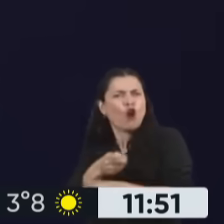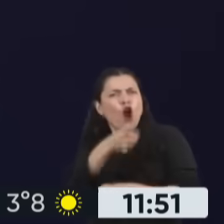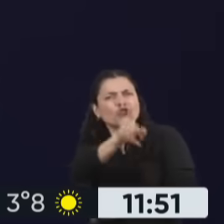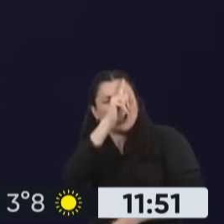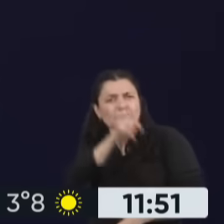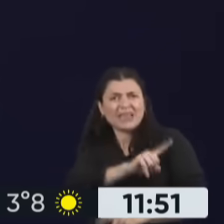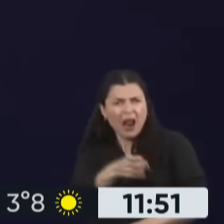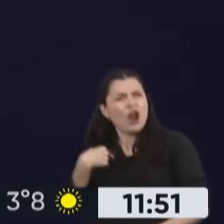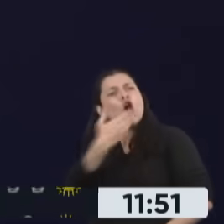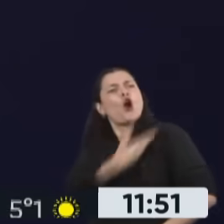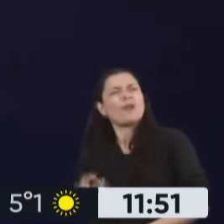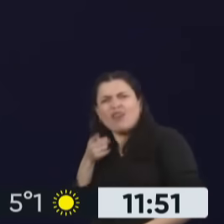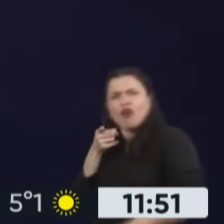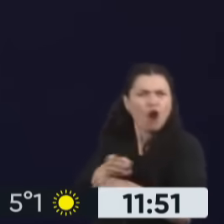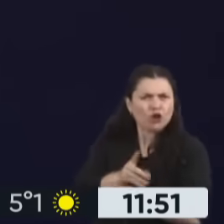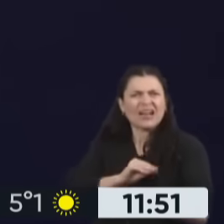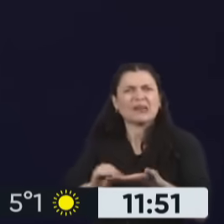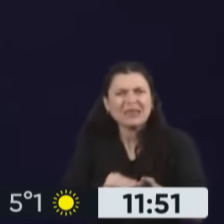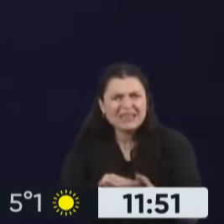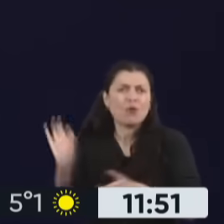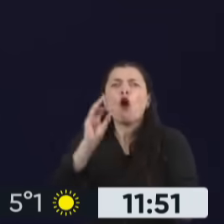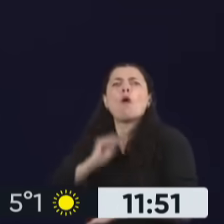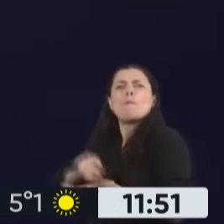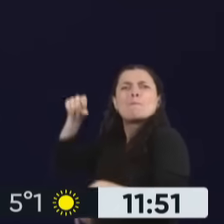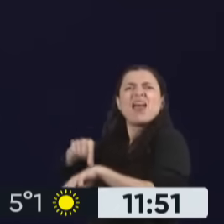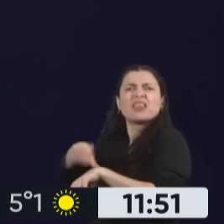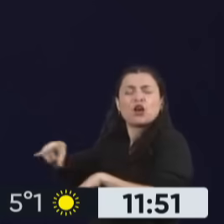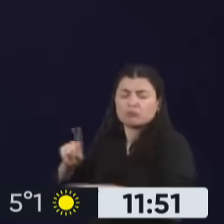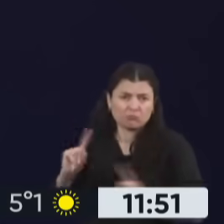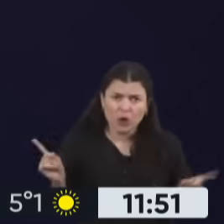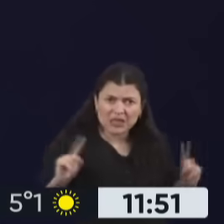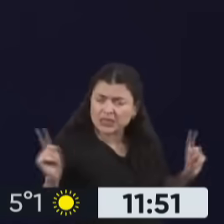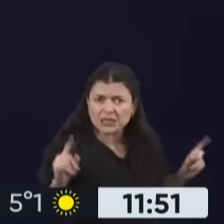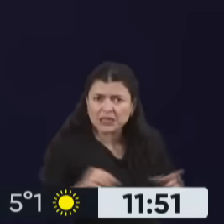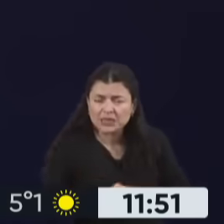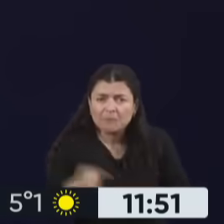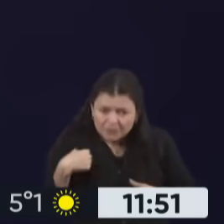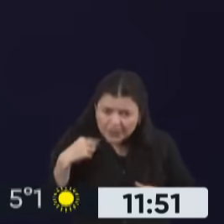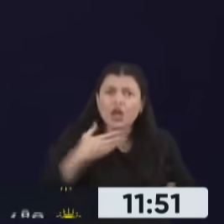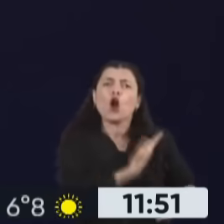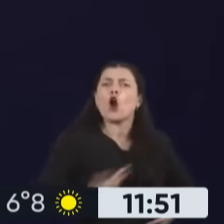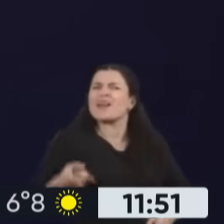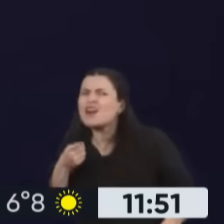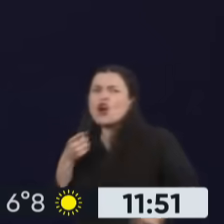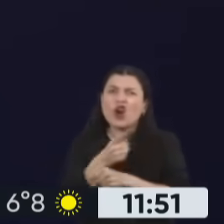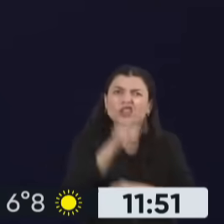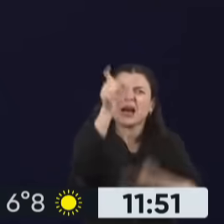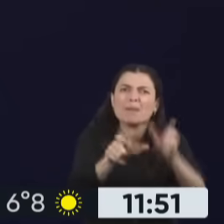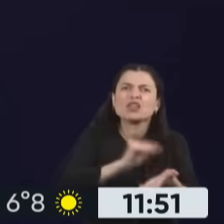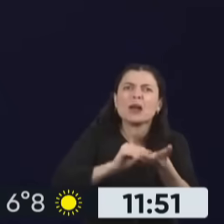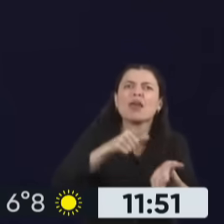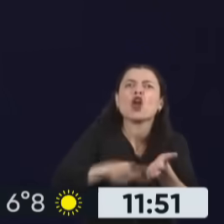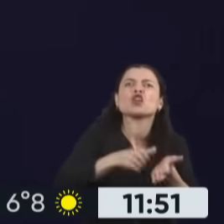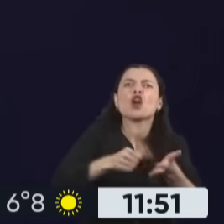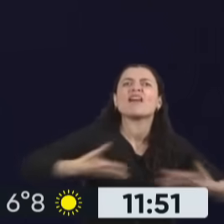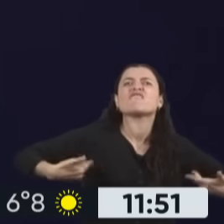los administrativos, no es con el resto del personal, sino que es con los ñoquis, es con la gente que le roba recursos